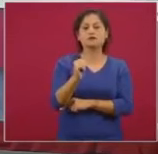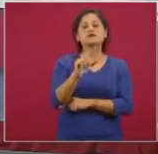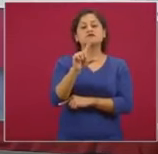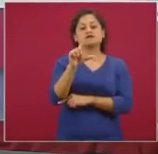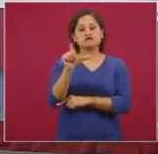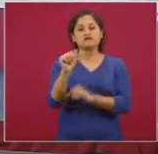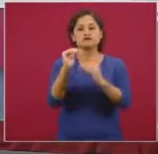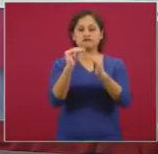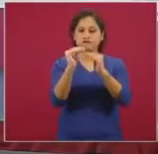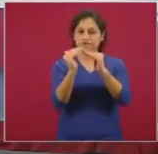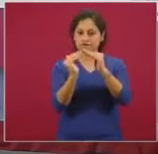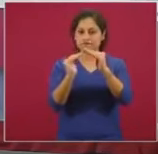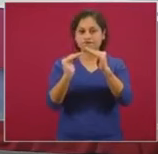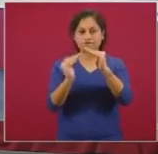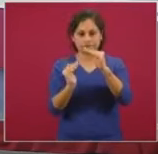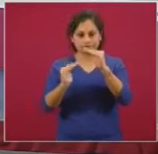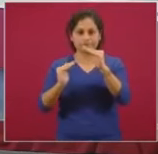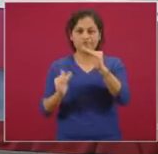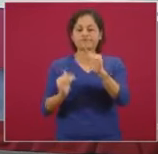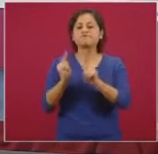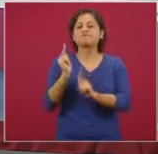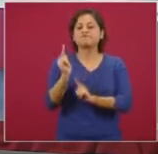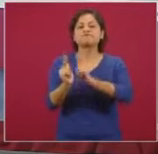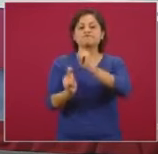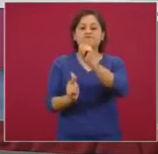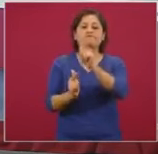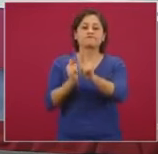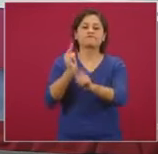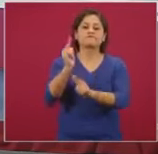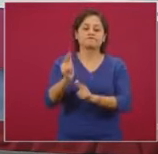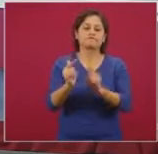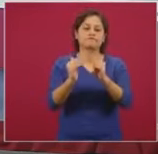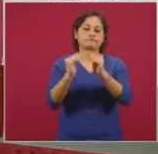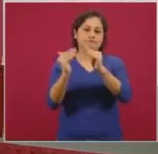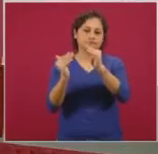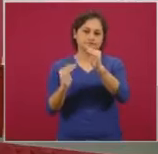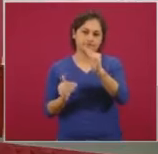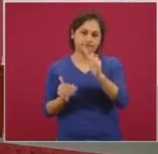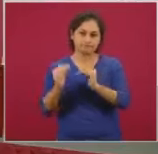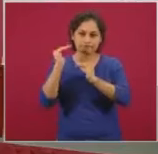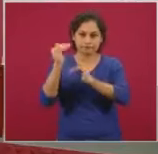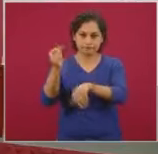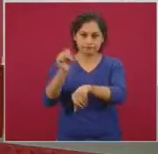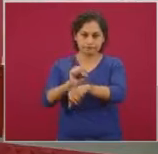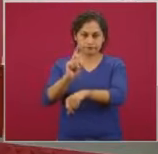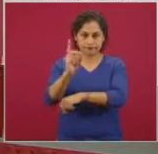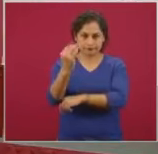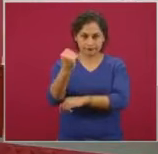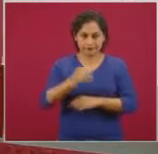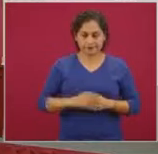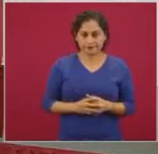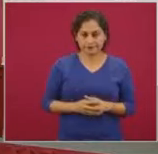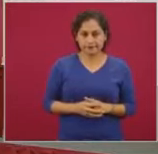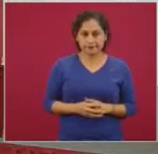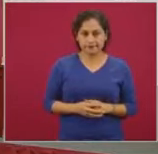descenso continuo, prácticamente monotónico, hasta la semana 39. La siguiente, por